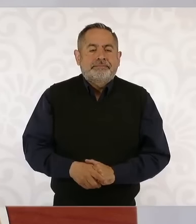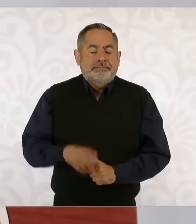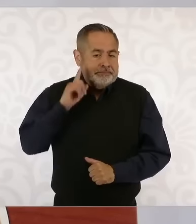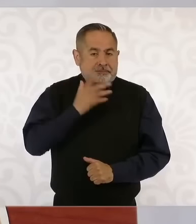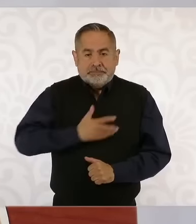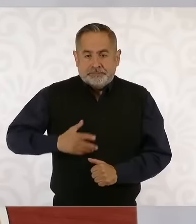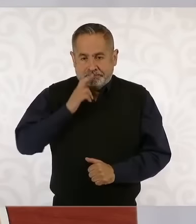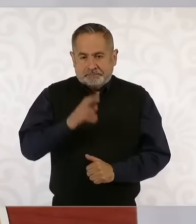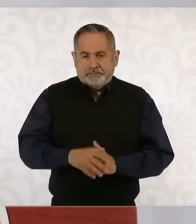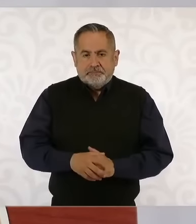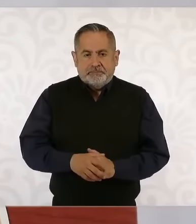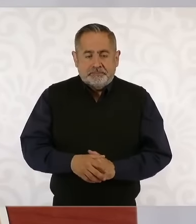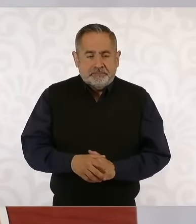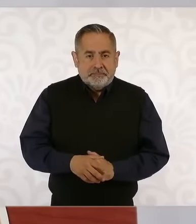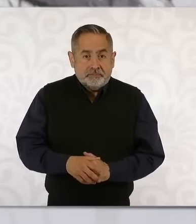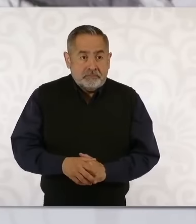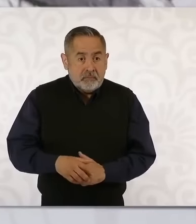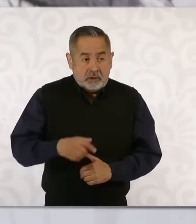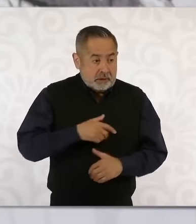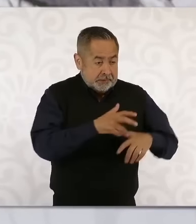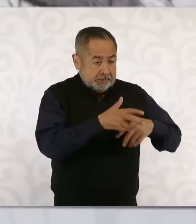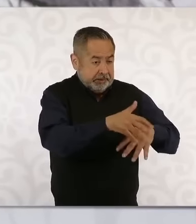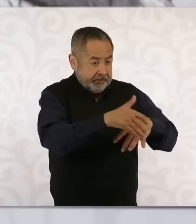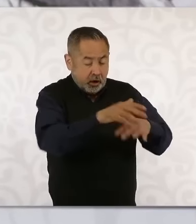Jamás vamos a estar en contra de la manifestación pacífica.